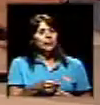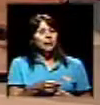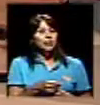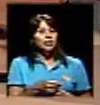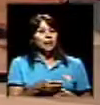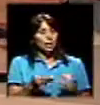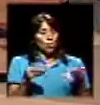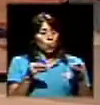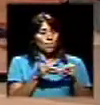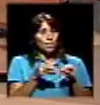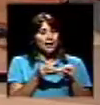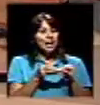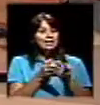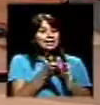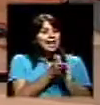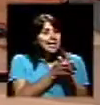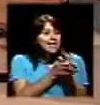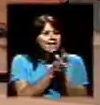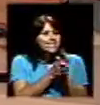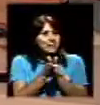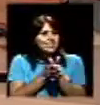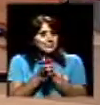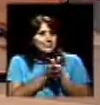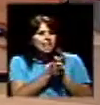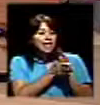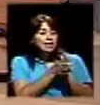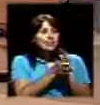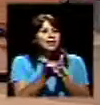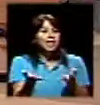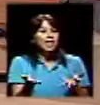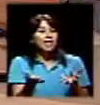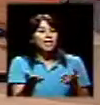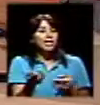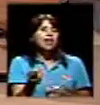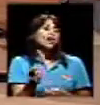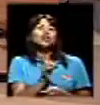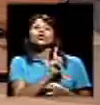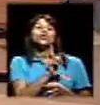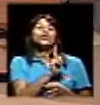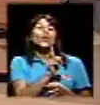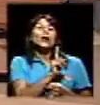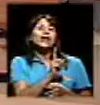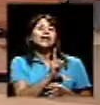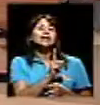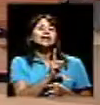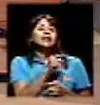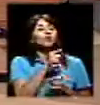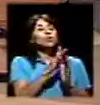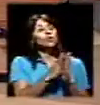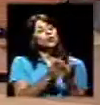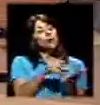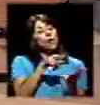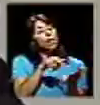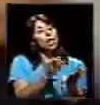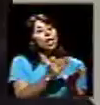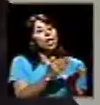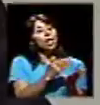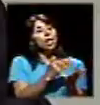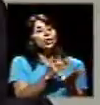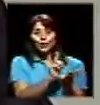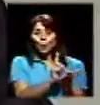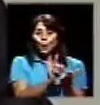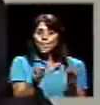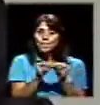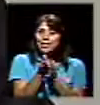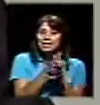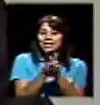lo más eficiente no es que se leyó en un libro que eso era muy importante, no, es que más eficiente quiere decir que va a haber más